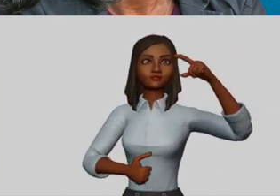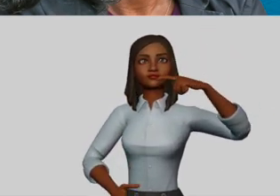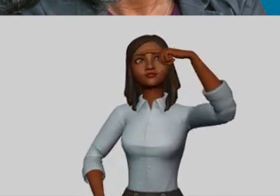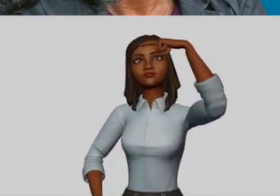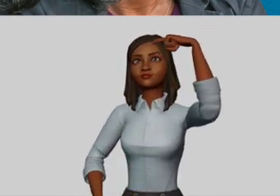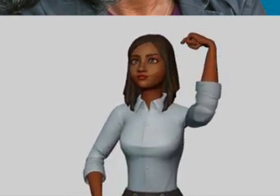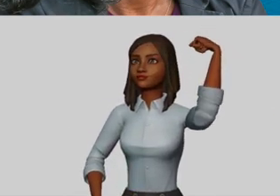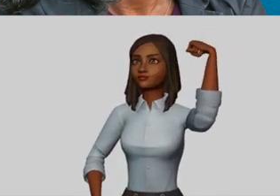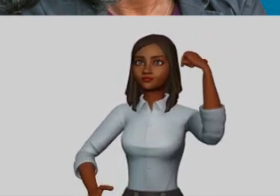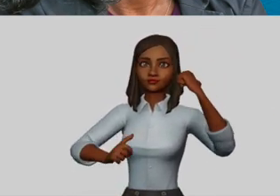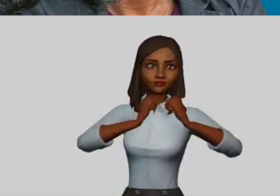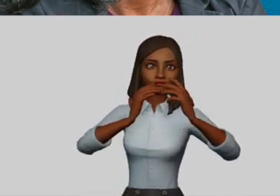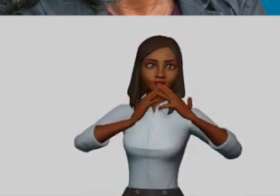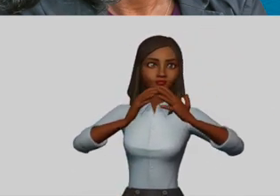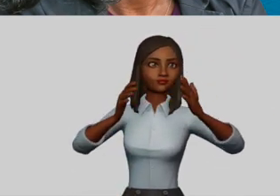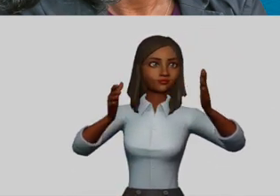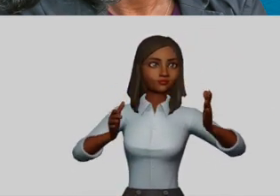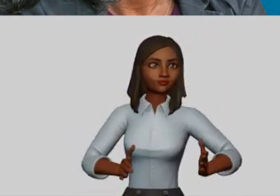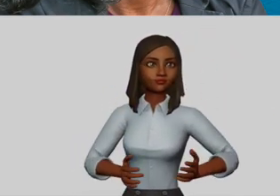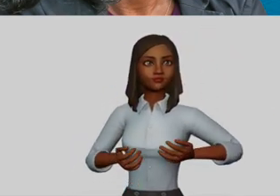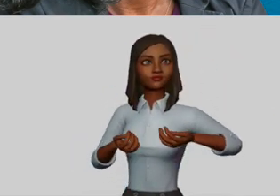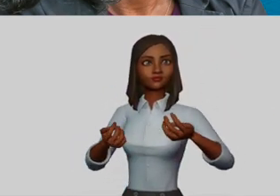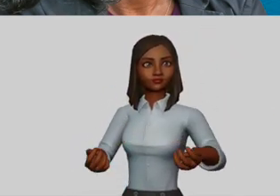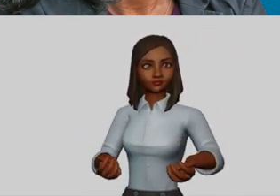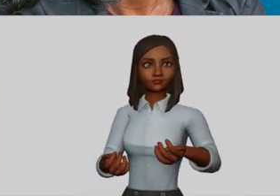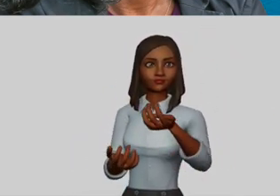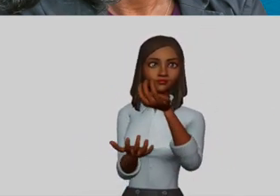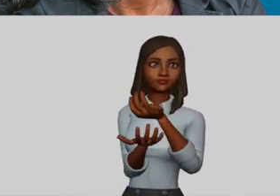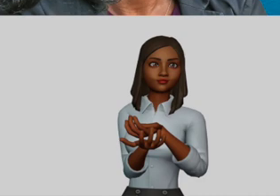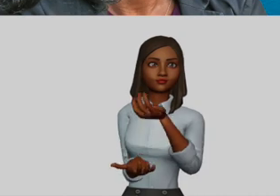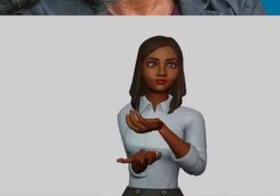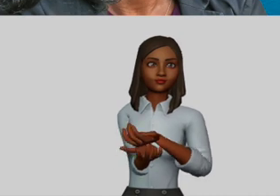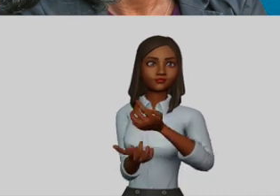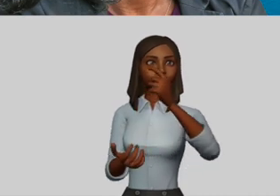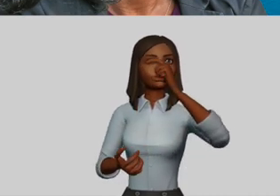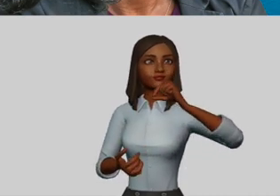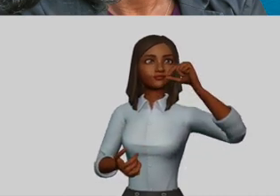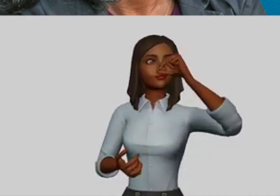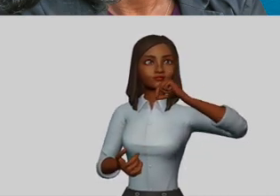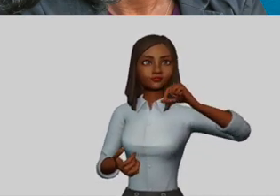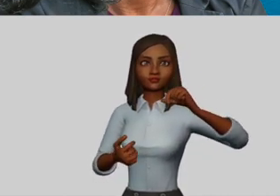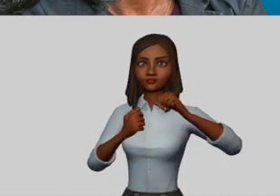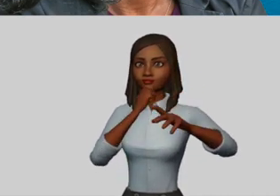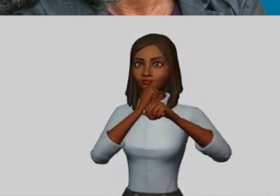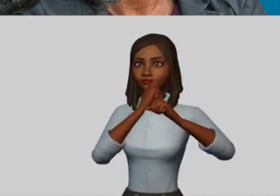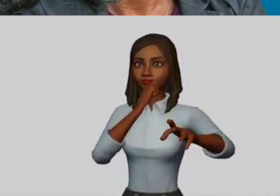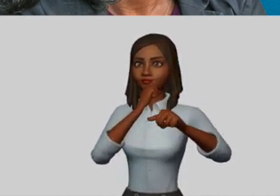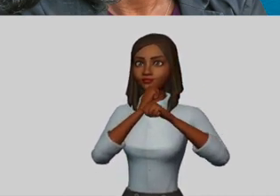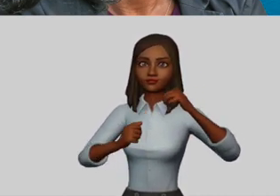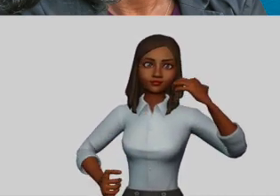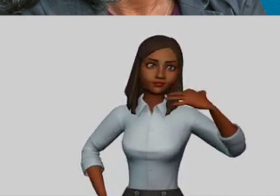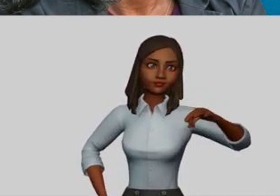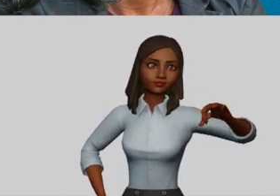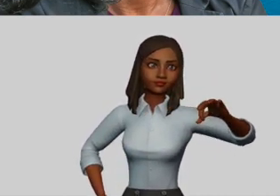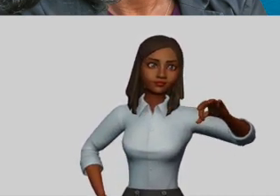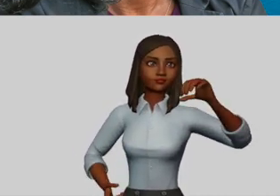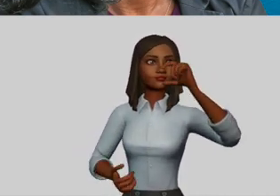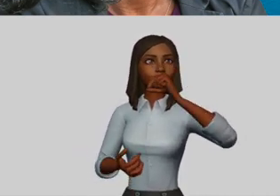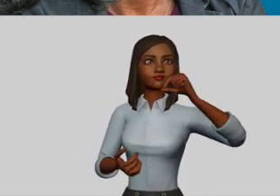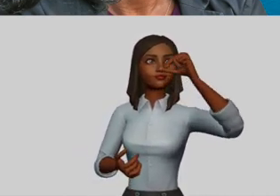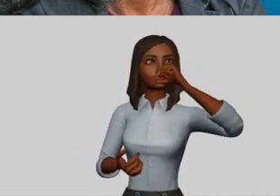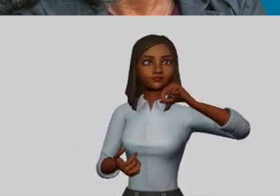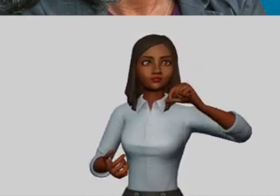esa fue la calculación que hicimos cuando tuvimos esa relación con Google. No,